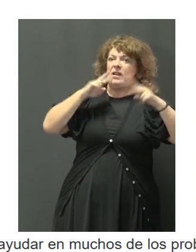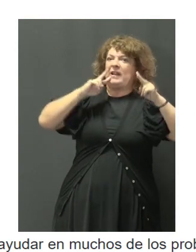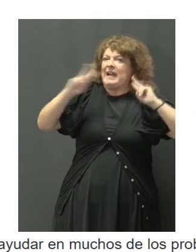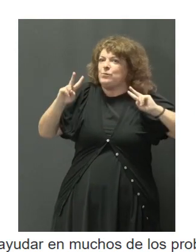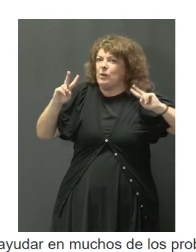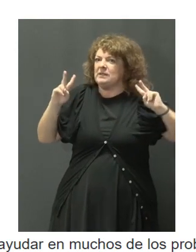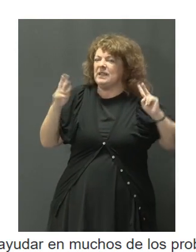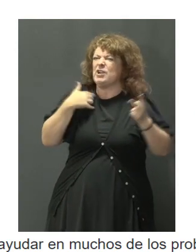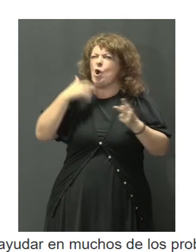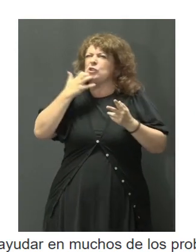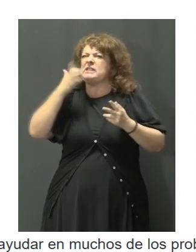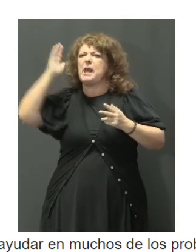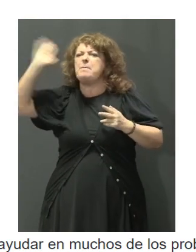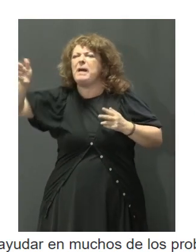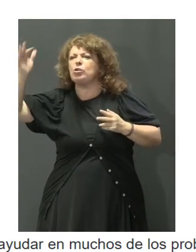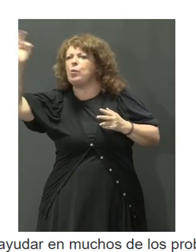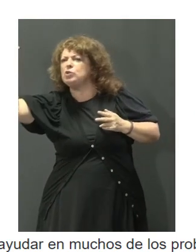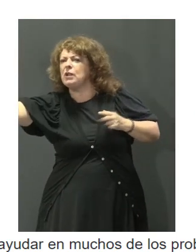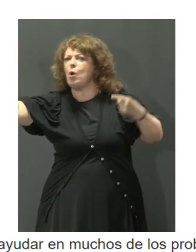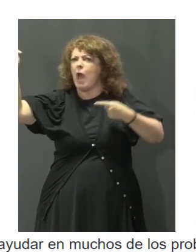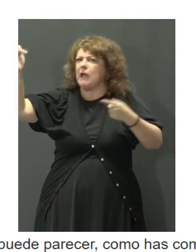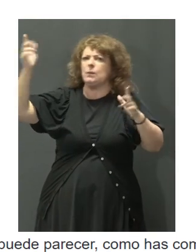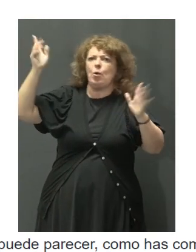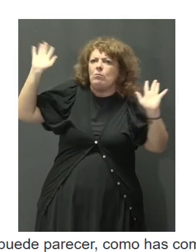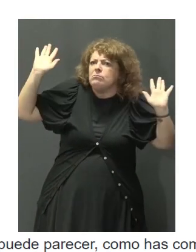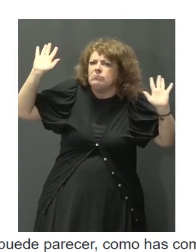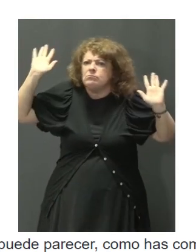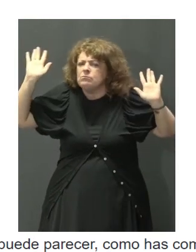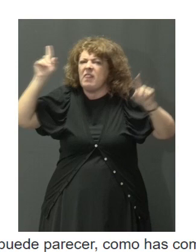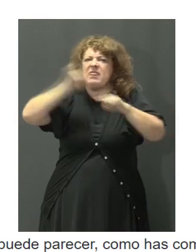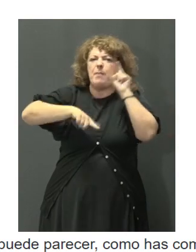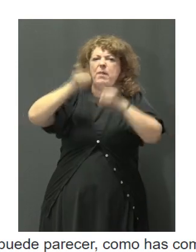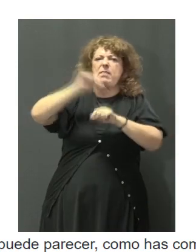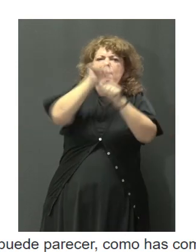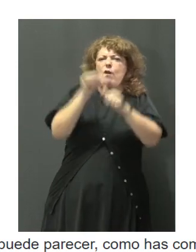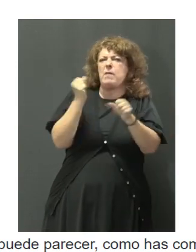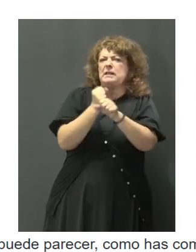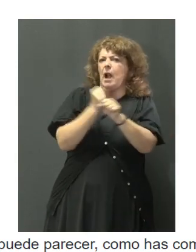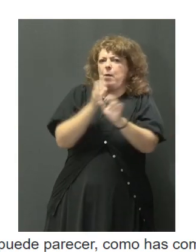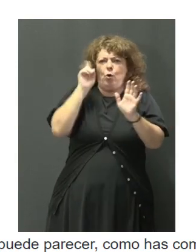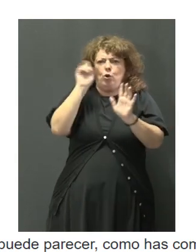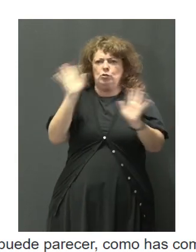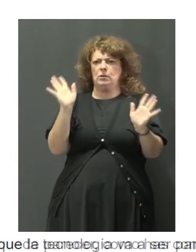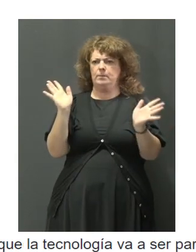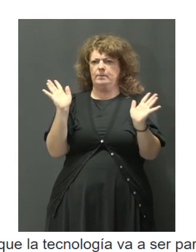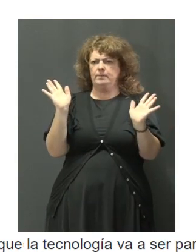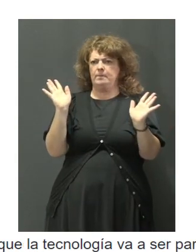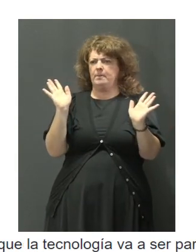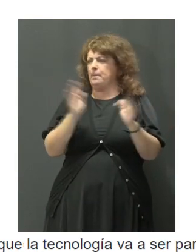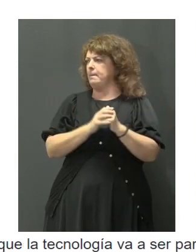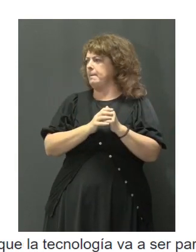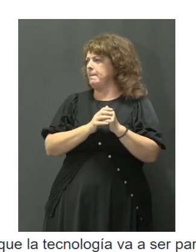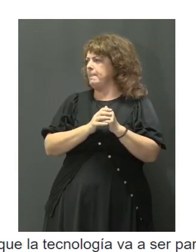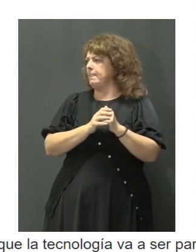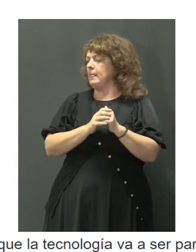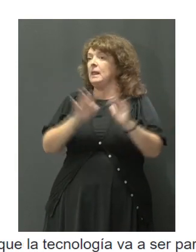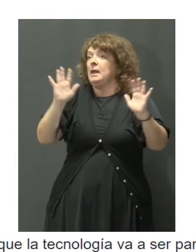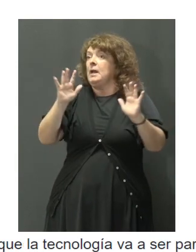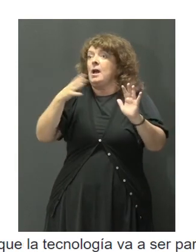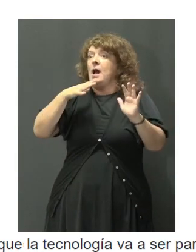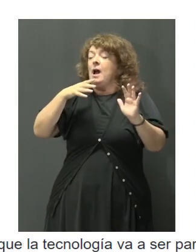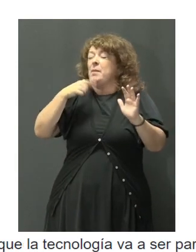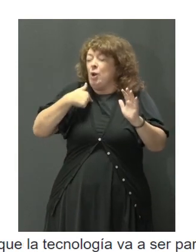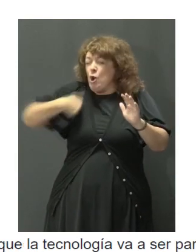de que no sé si el impacto será positivo o negativo. Bueno, yo creo que va a depender de cómo lo abordemos, pero lo primero que quería dejar quizá es que quizá probablemente no podamos